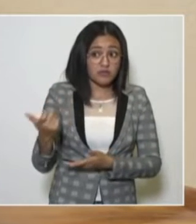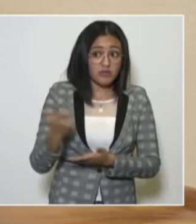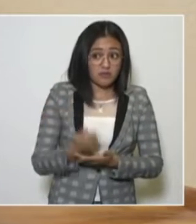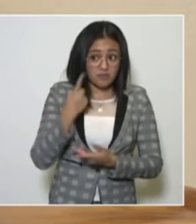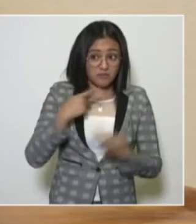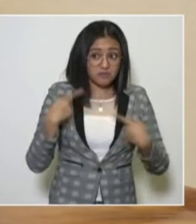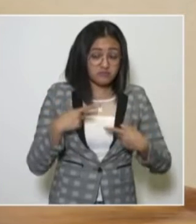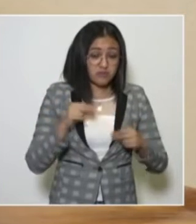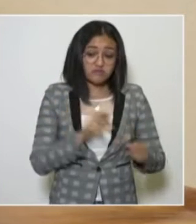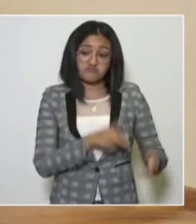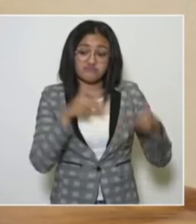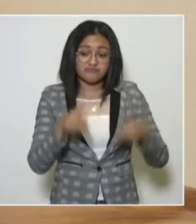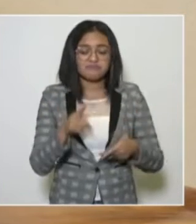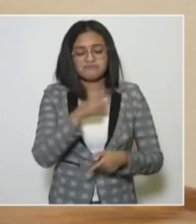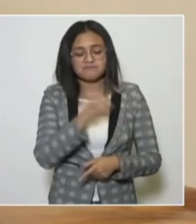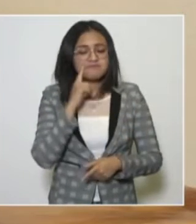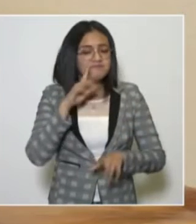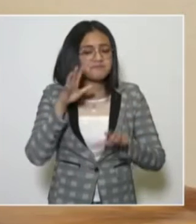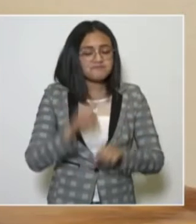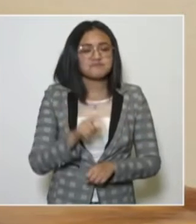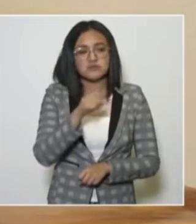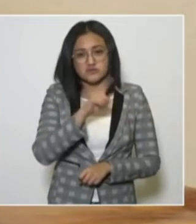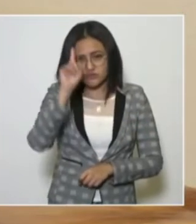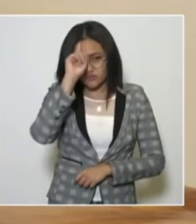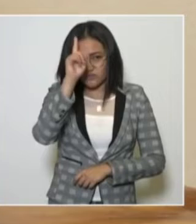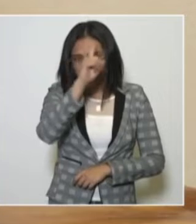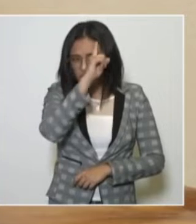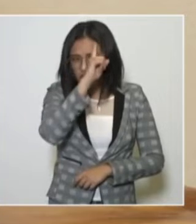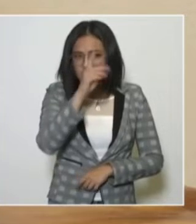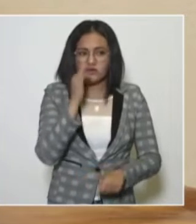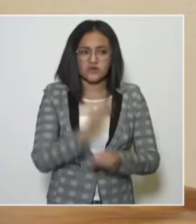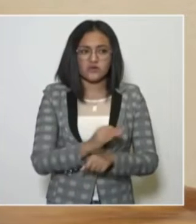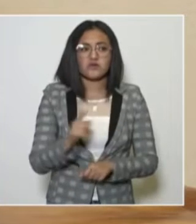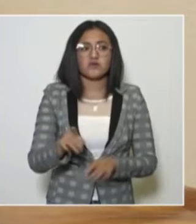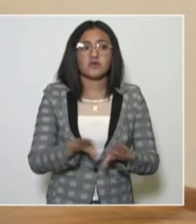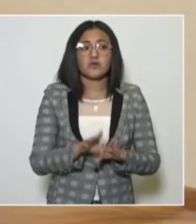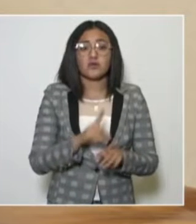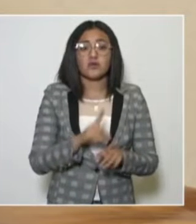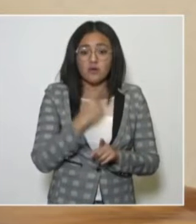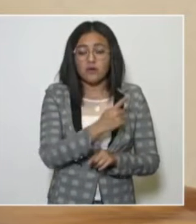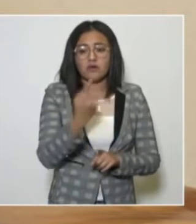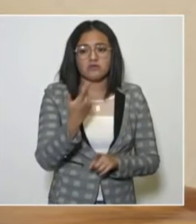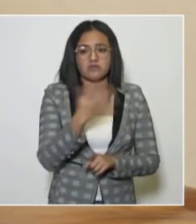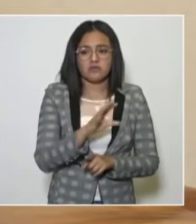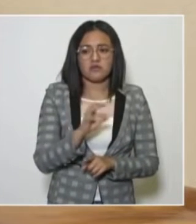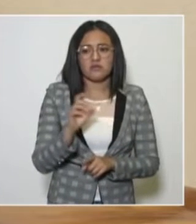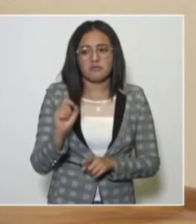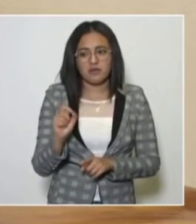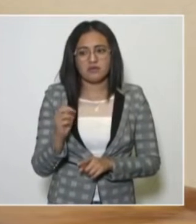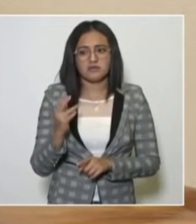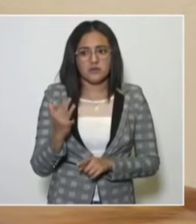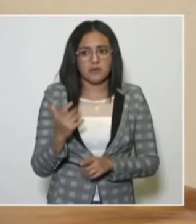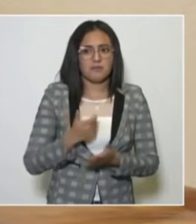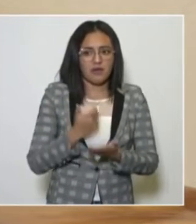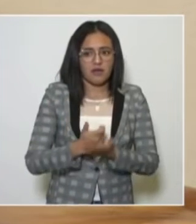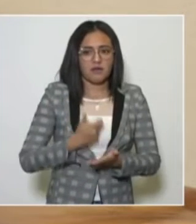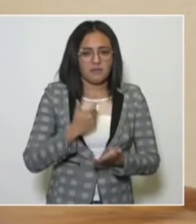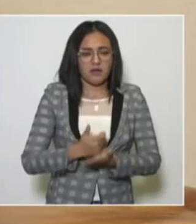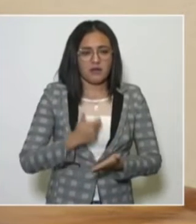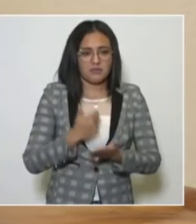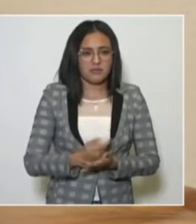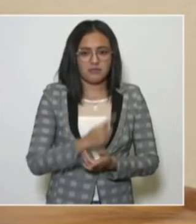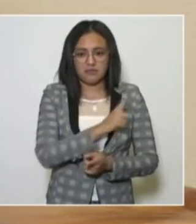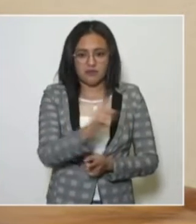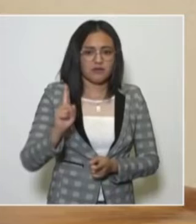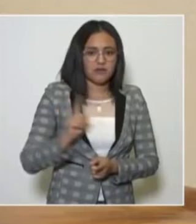público. Los choferes se quejaban de, por cada vuelta, 10, 20, 50 pesos,